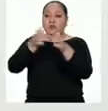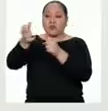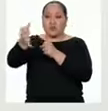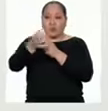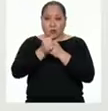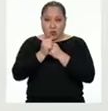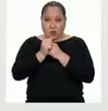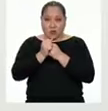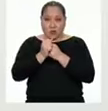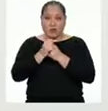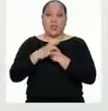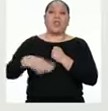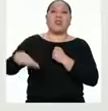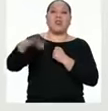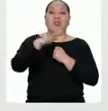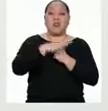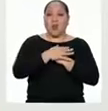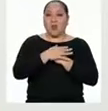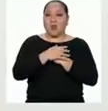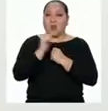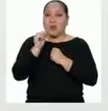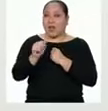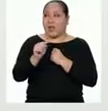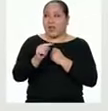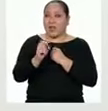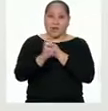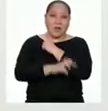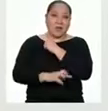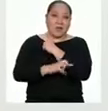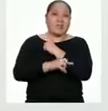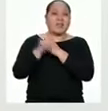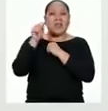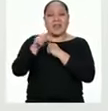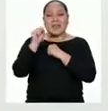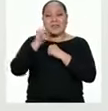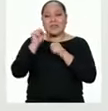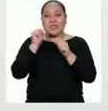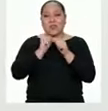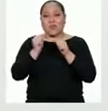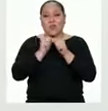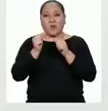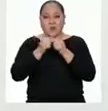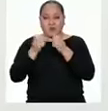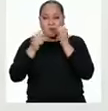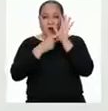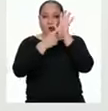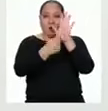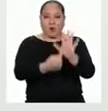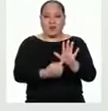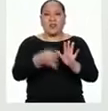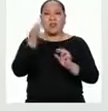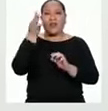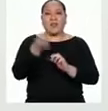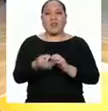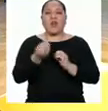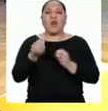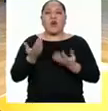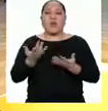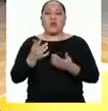por varios chicos y chicas alrededor del país. Y así podríamos tener cifras que den cuenta de nuestra realidad en